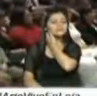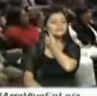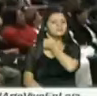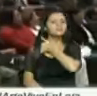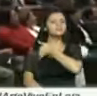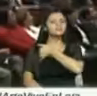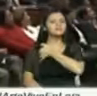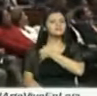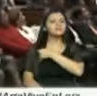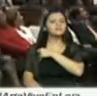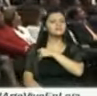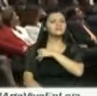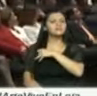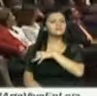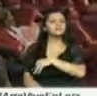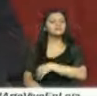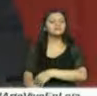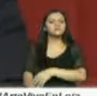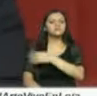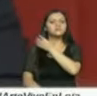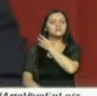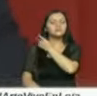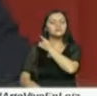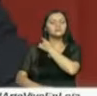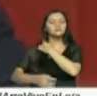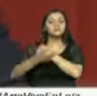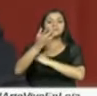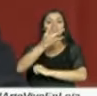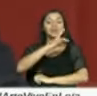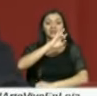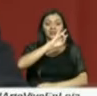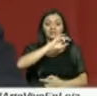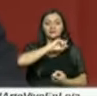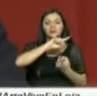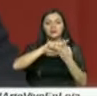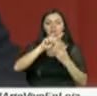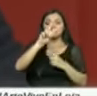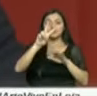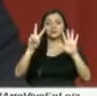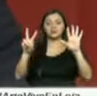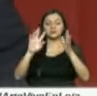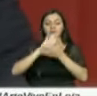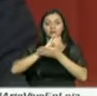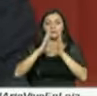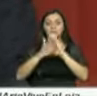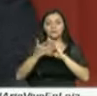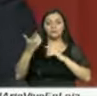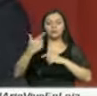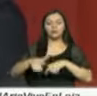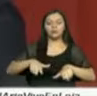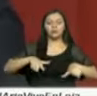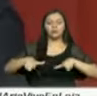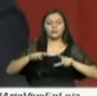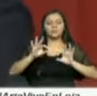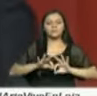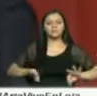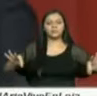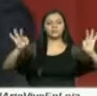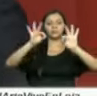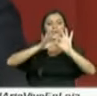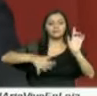Desde el 17 al 27 de noviembre, Loja será un gran escenario, con sus